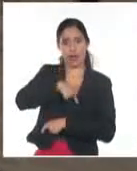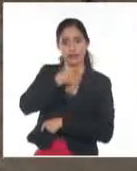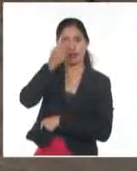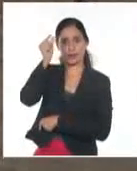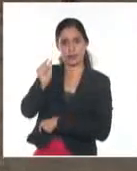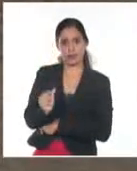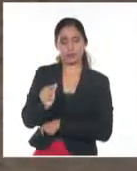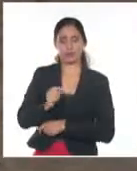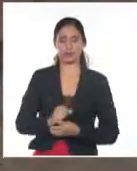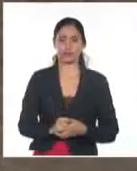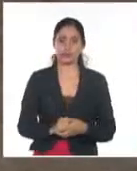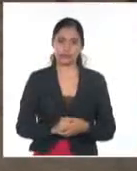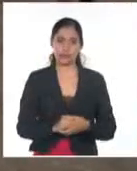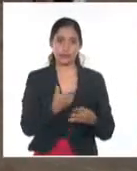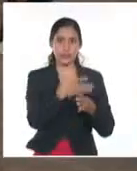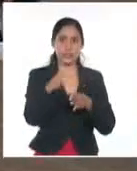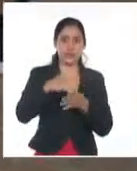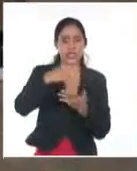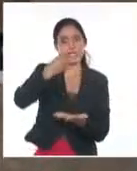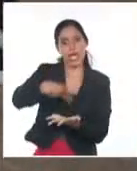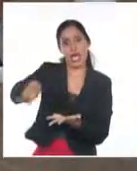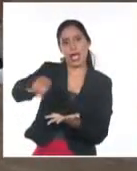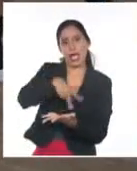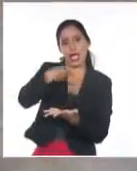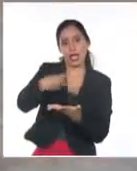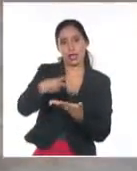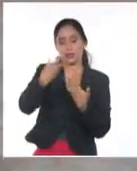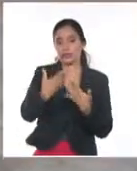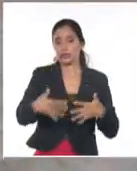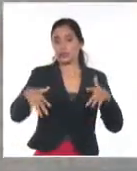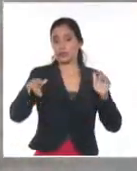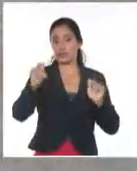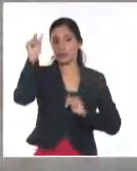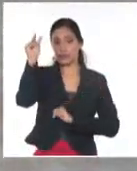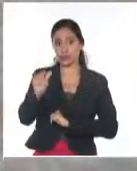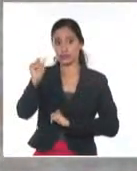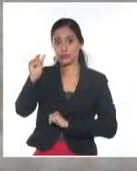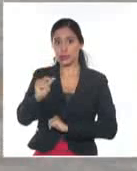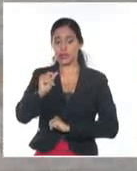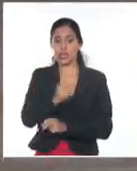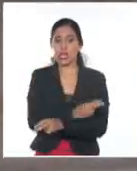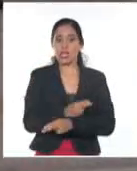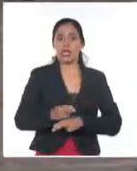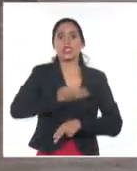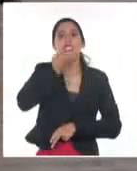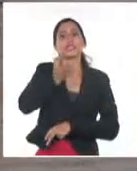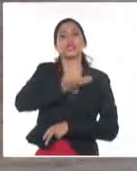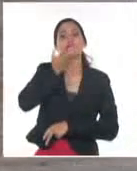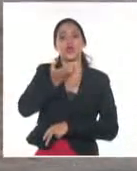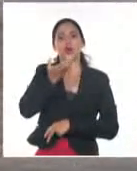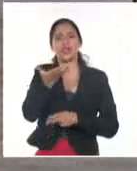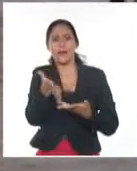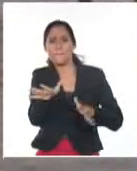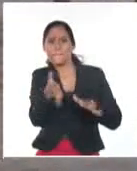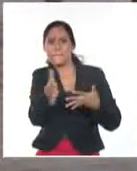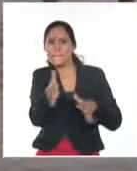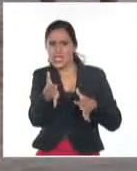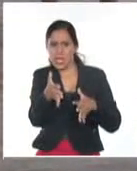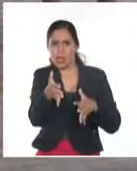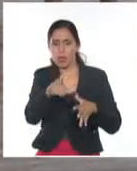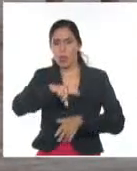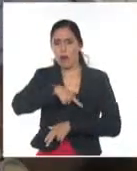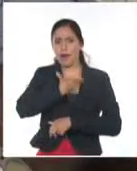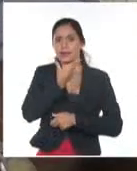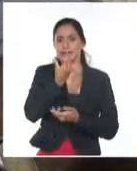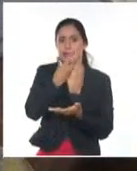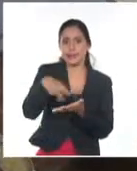través de la destreza de los bailarines, se narrará una historia que entrelaza misterio, terror y arte danzario. Yo